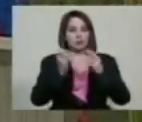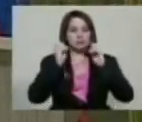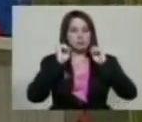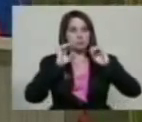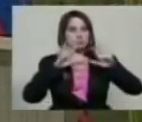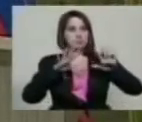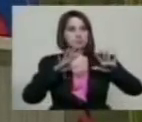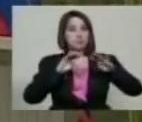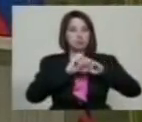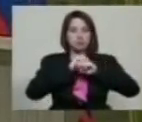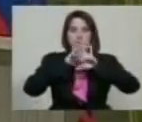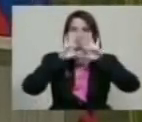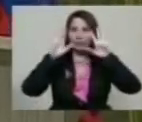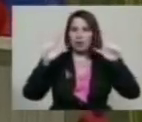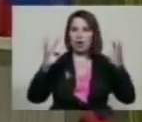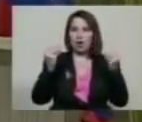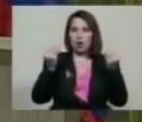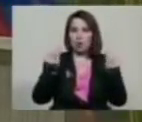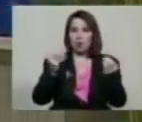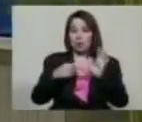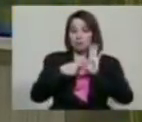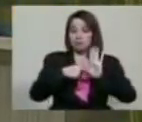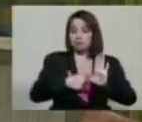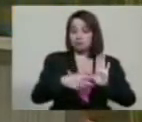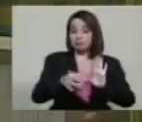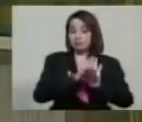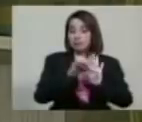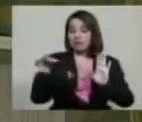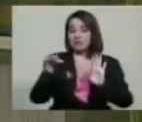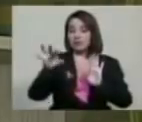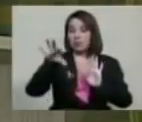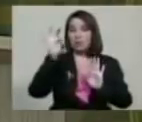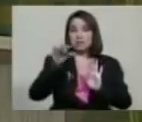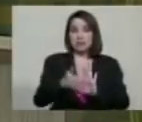mucha técnica, mucha dedicación. Todo eso hace falta.